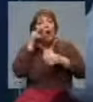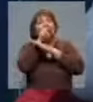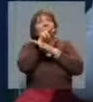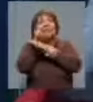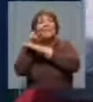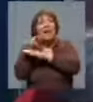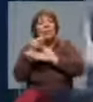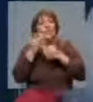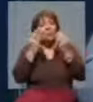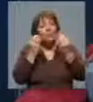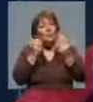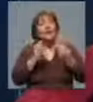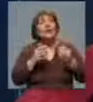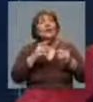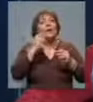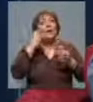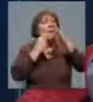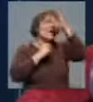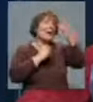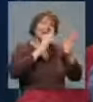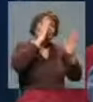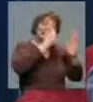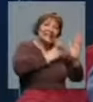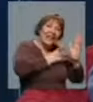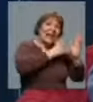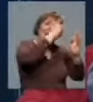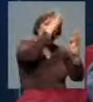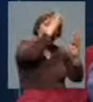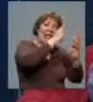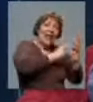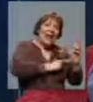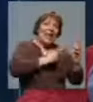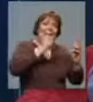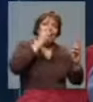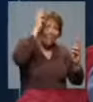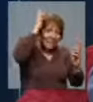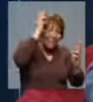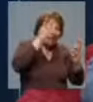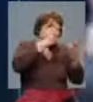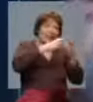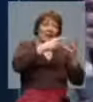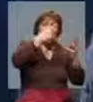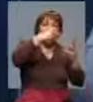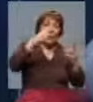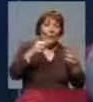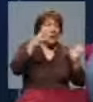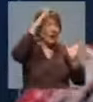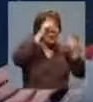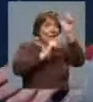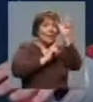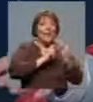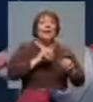en la alianza del Pacífico es decir todas esas cosas que supo ahora